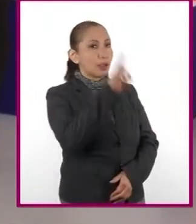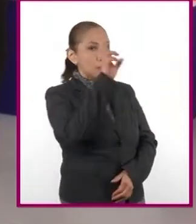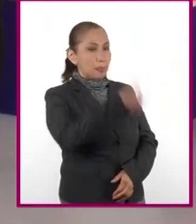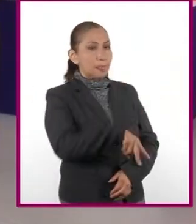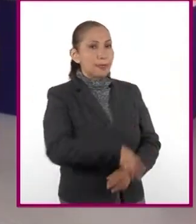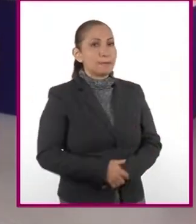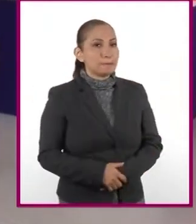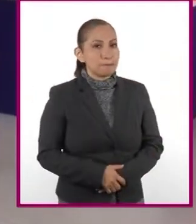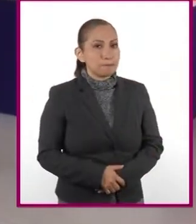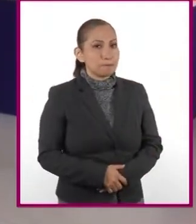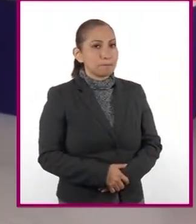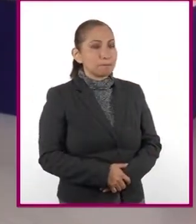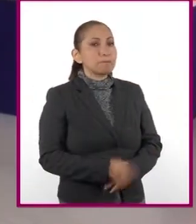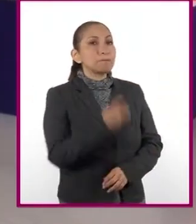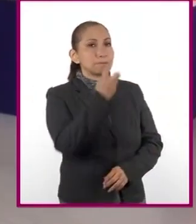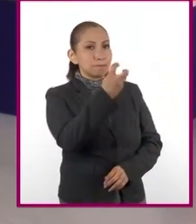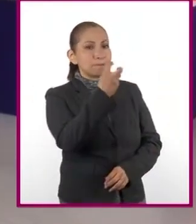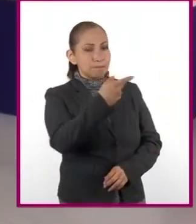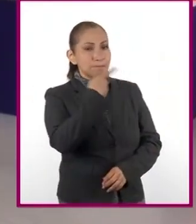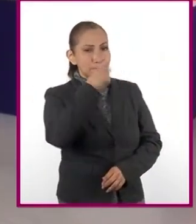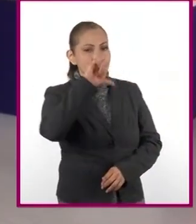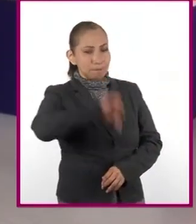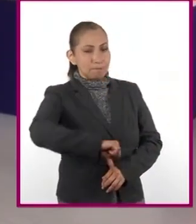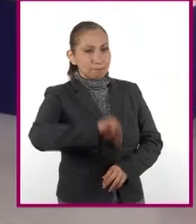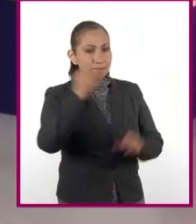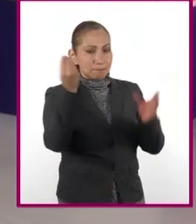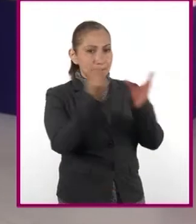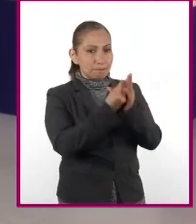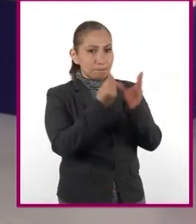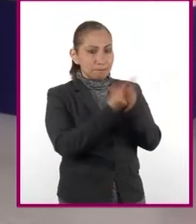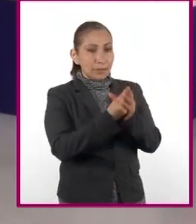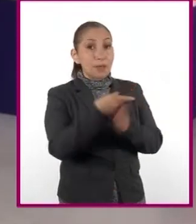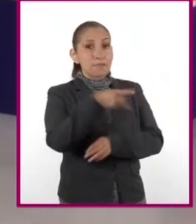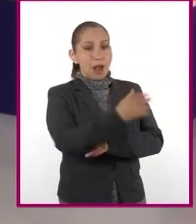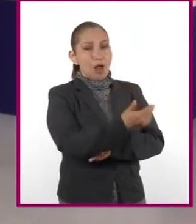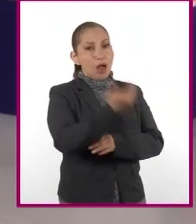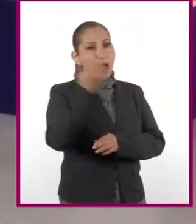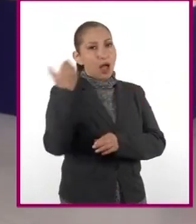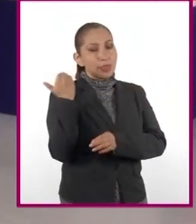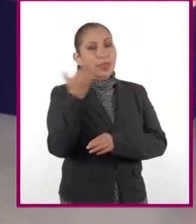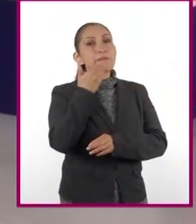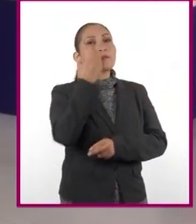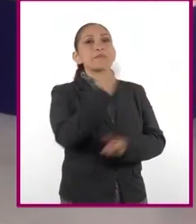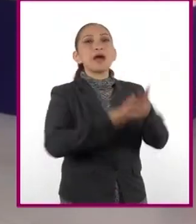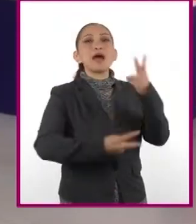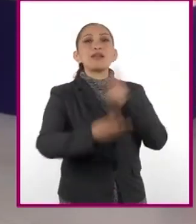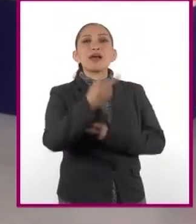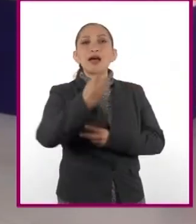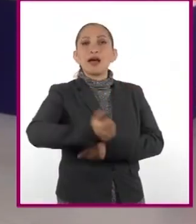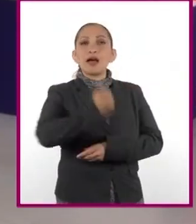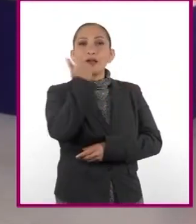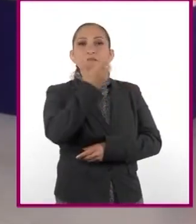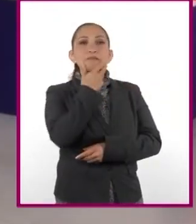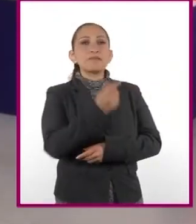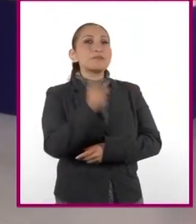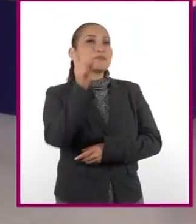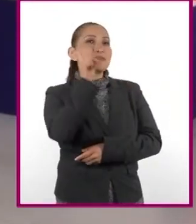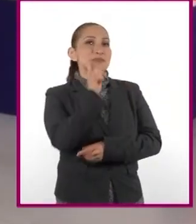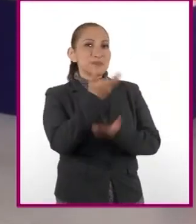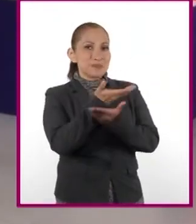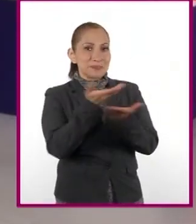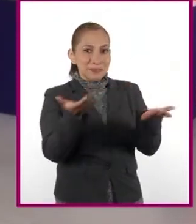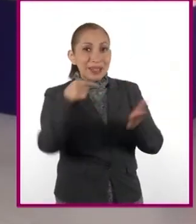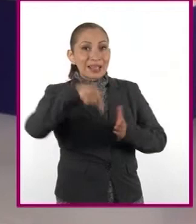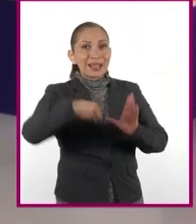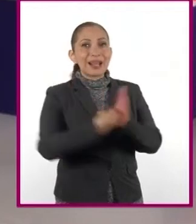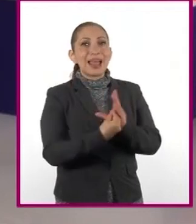Exactamente. Y de ello hablaremos en esta sesión. Pero antes, les damos la bienvenida a nuestras alumnas y alumnos a